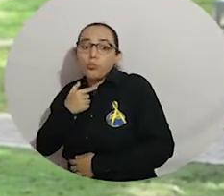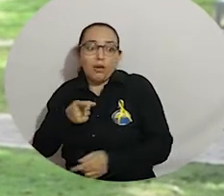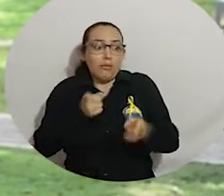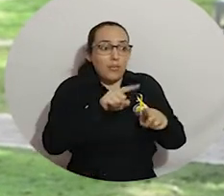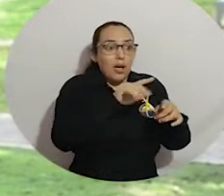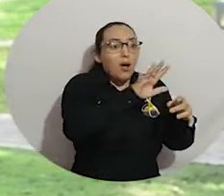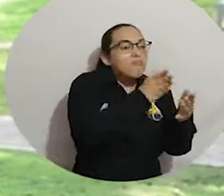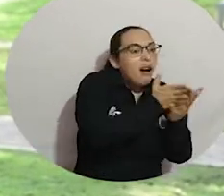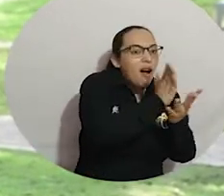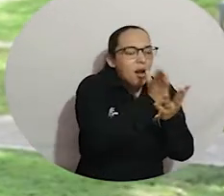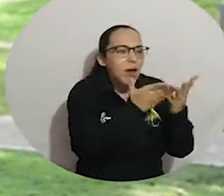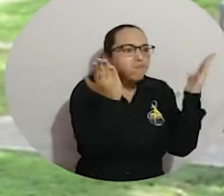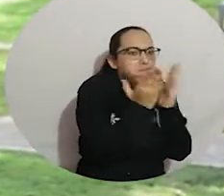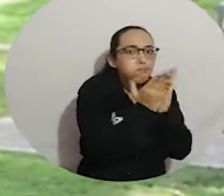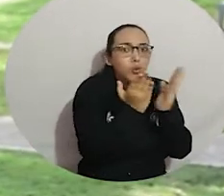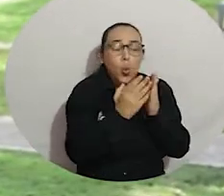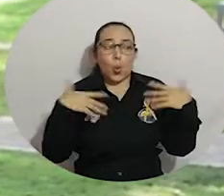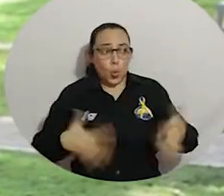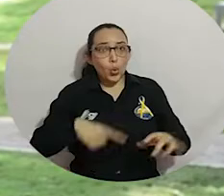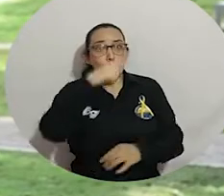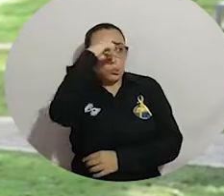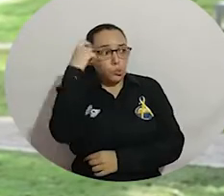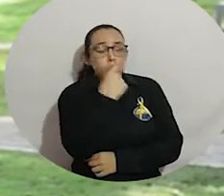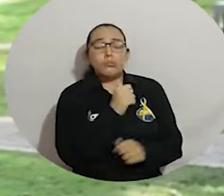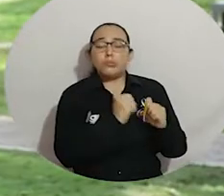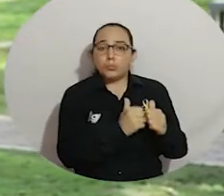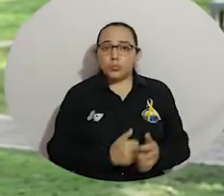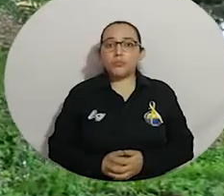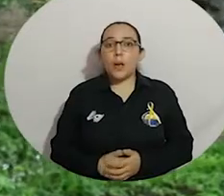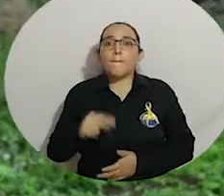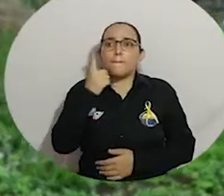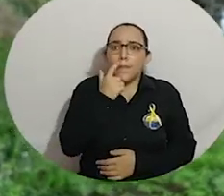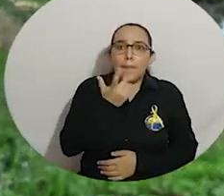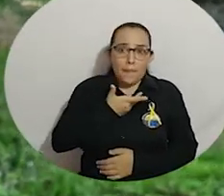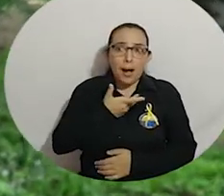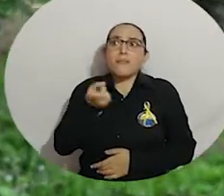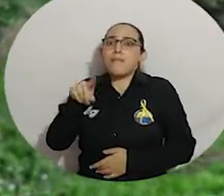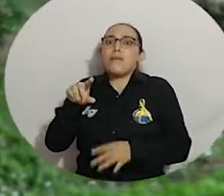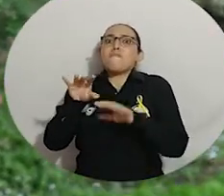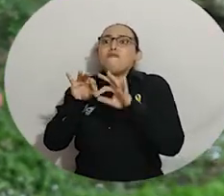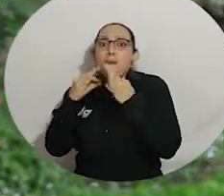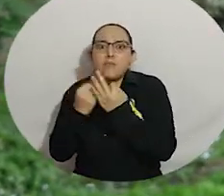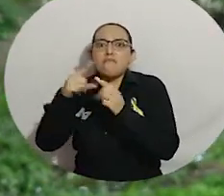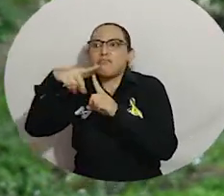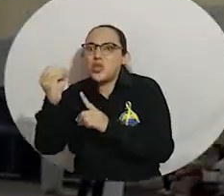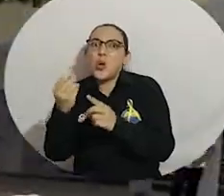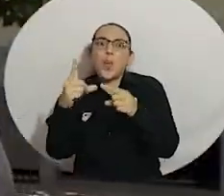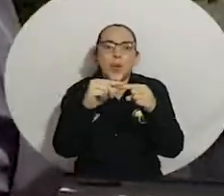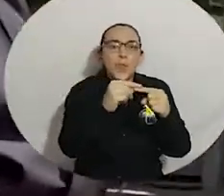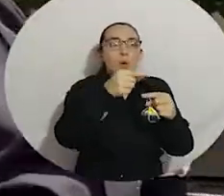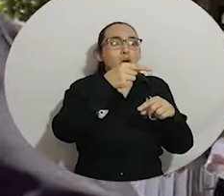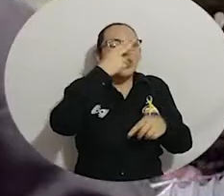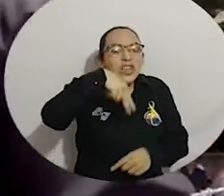su hobby y entre su estudio es muy berraco el pelado. Además de los padres, tíos, abuelos, hermanos